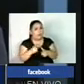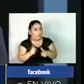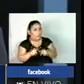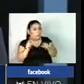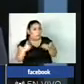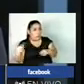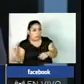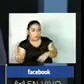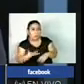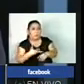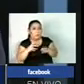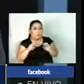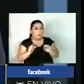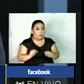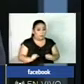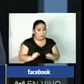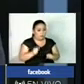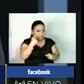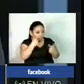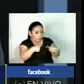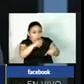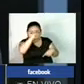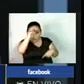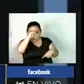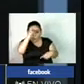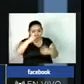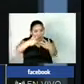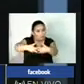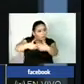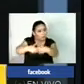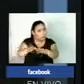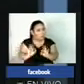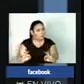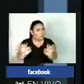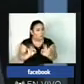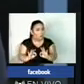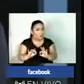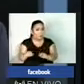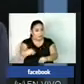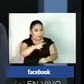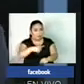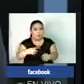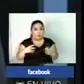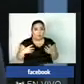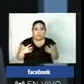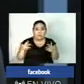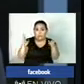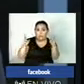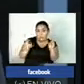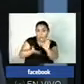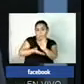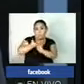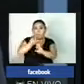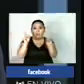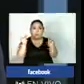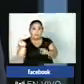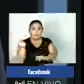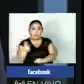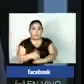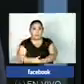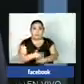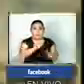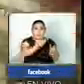podemos salvar más empleos más empresas y la vida y la vida productiva del país el